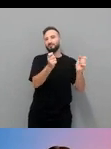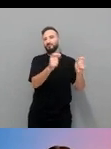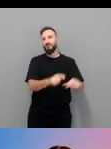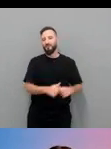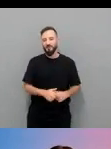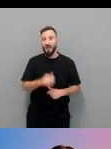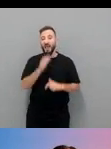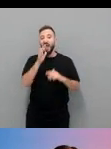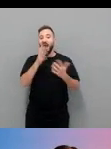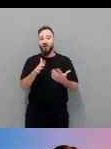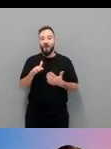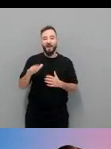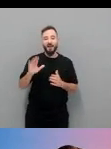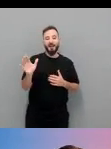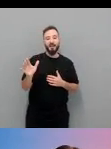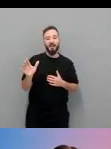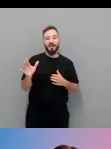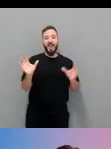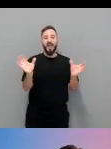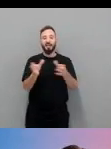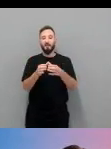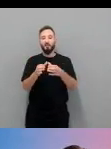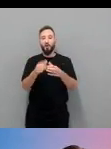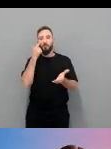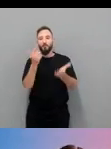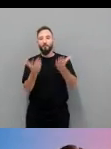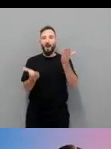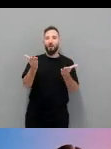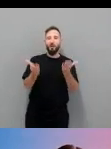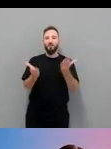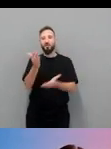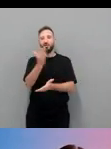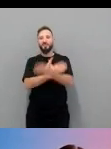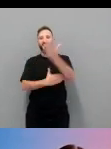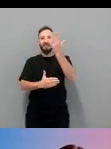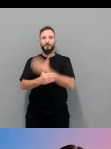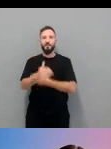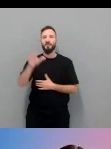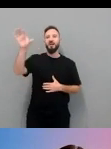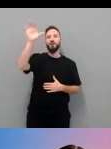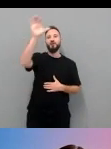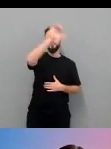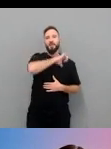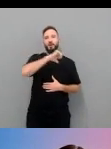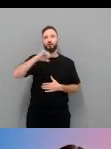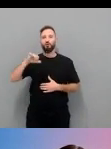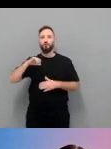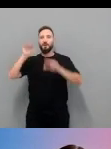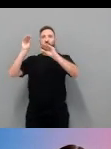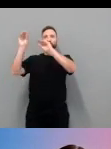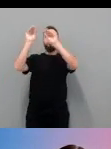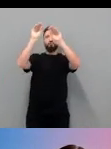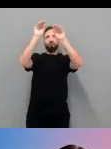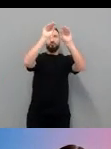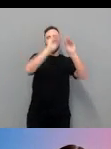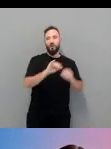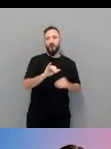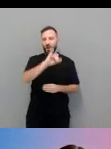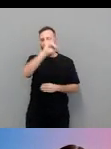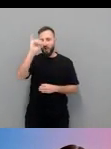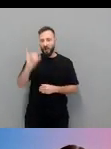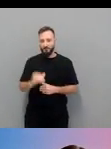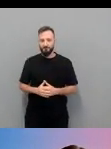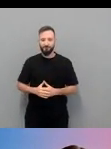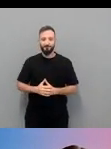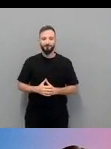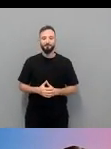los equipos de valoración y orientación de discapacidades dependientes de cada comunidad autónoma, ¿vale? De cada